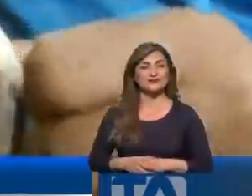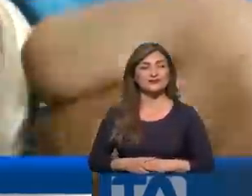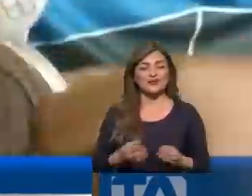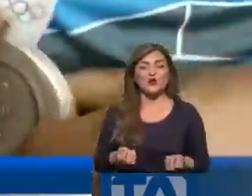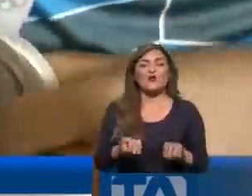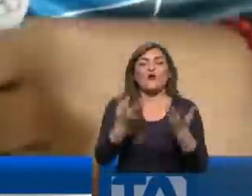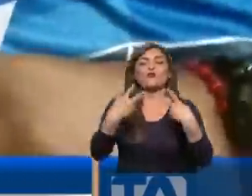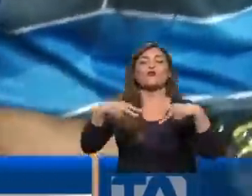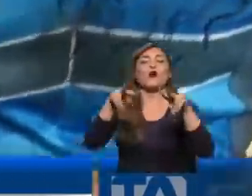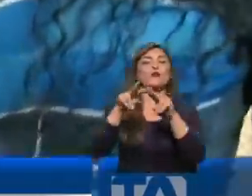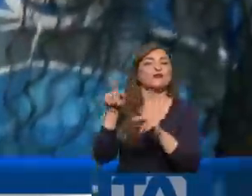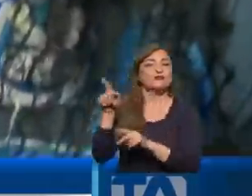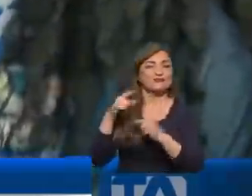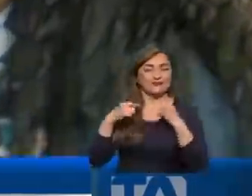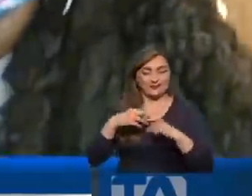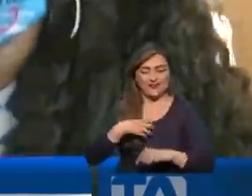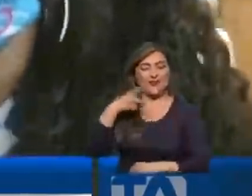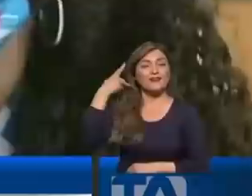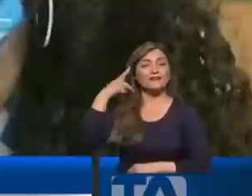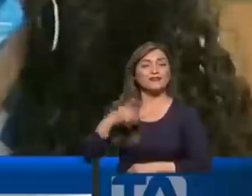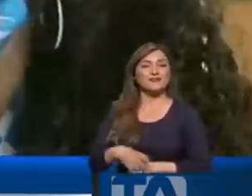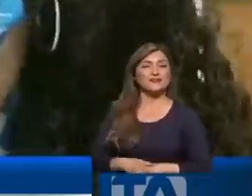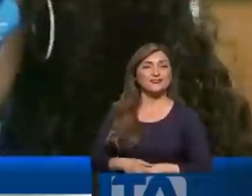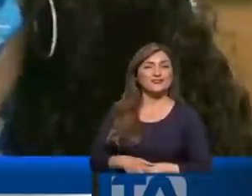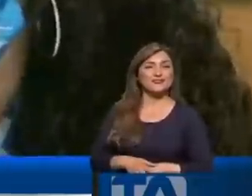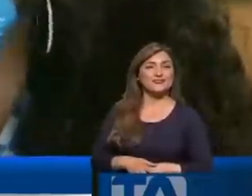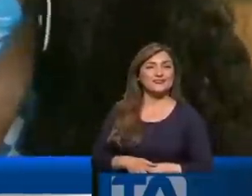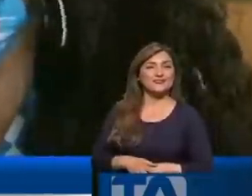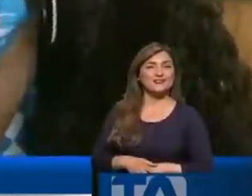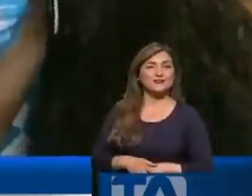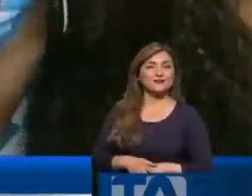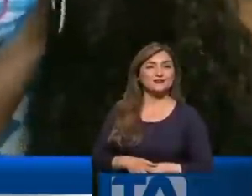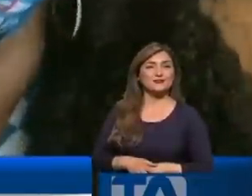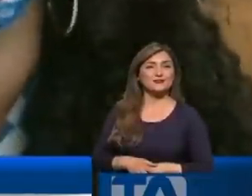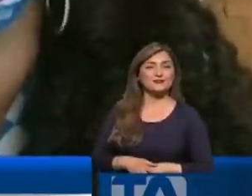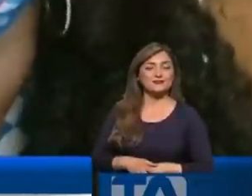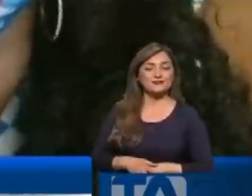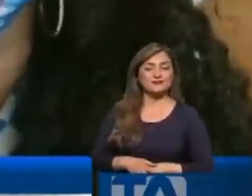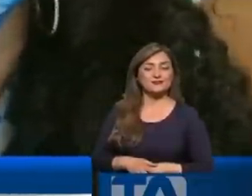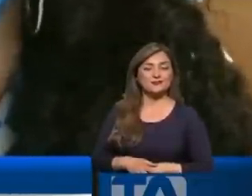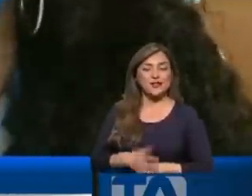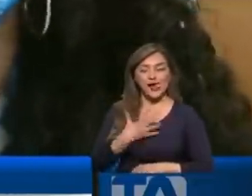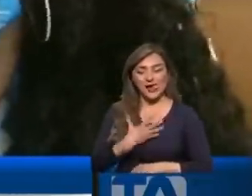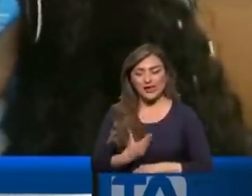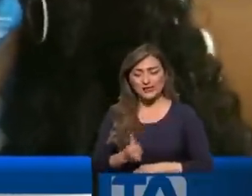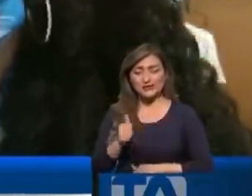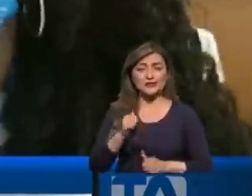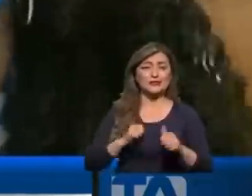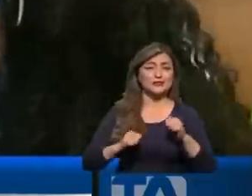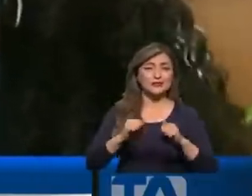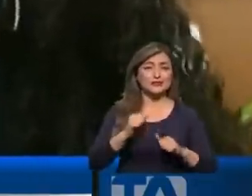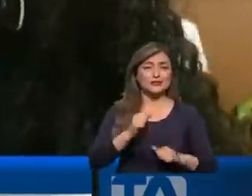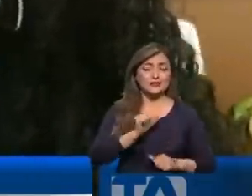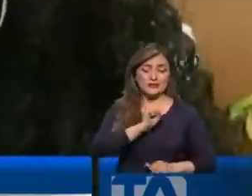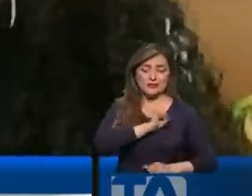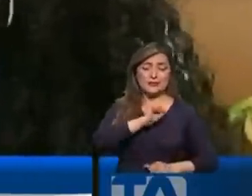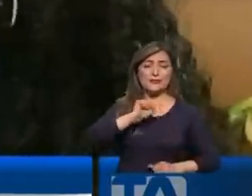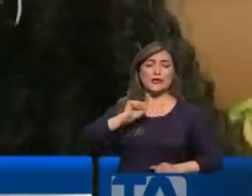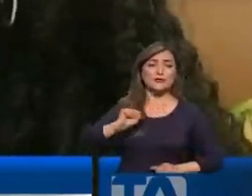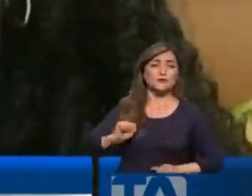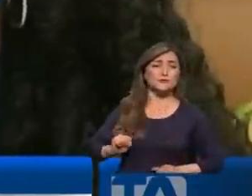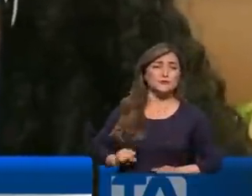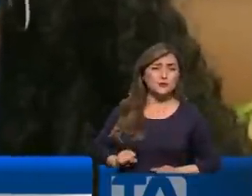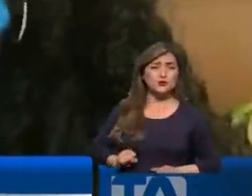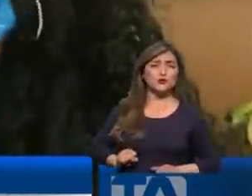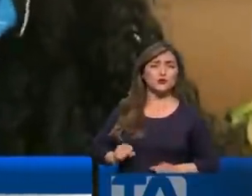¿Cuánto valió esa medalla? Yo creo que valió todo el sufrimiento, el sacrificio, el esfuerzo de tantos años